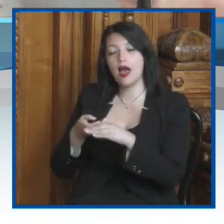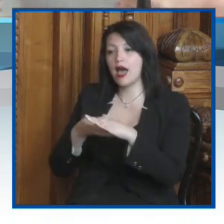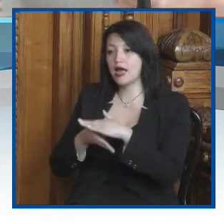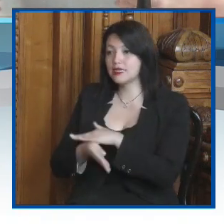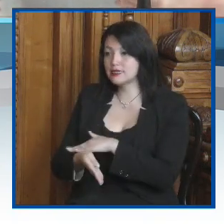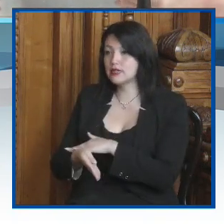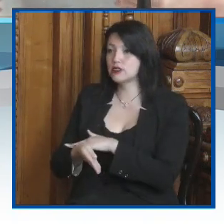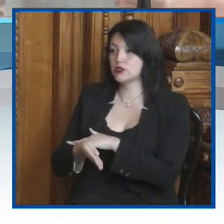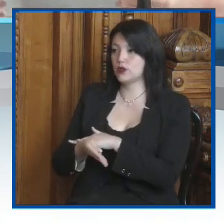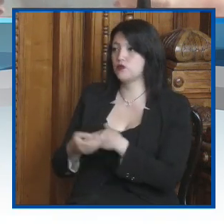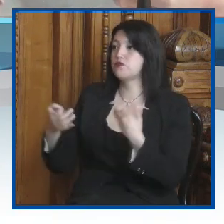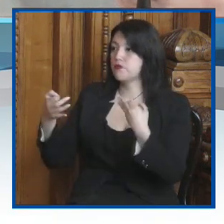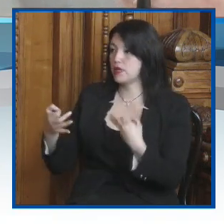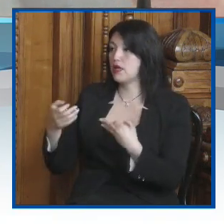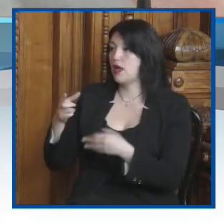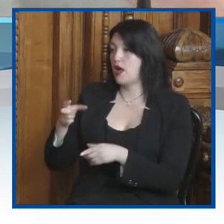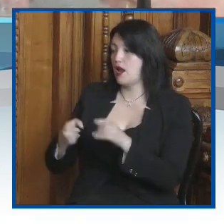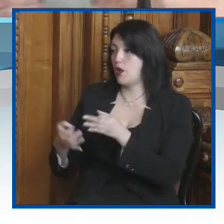a la justicia.